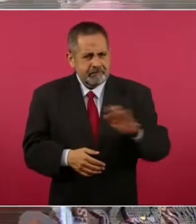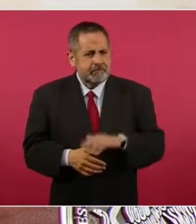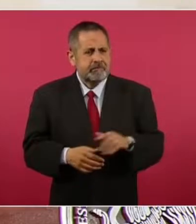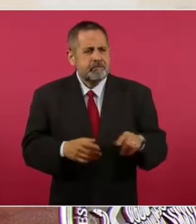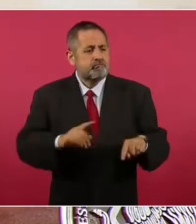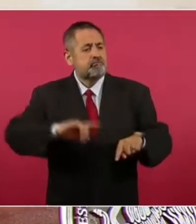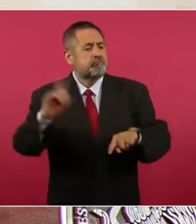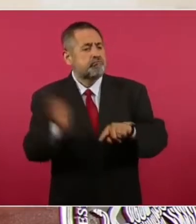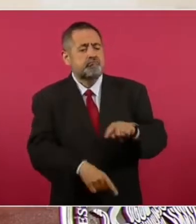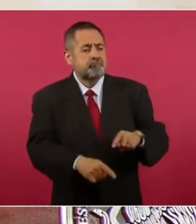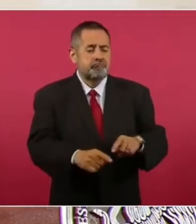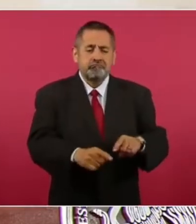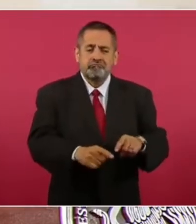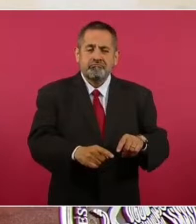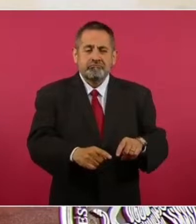arrancar